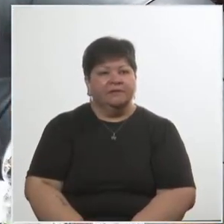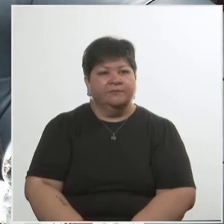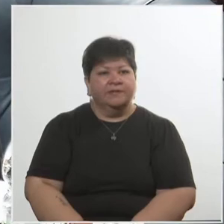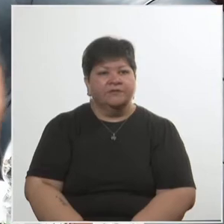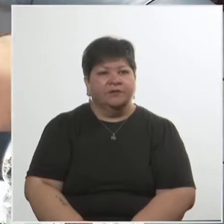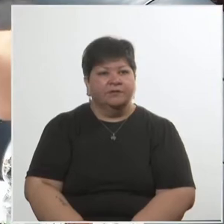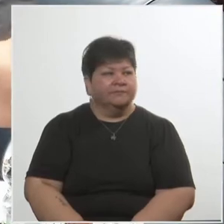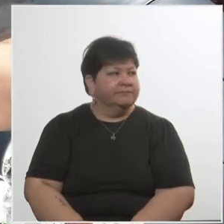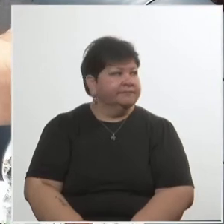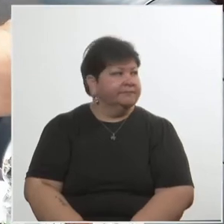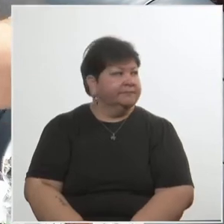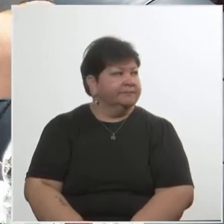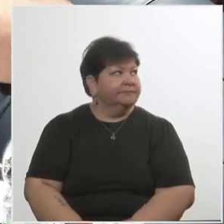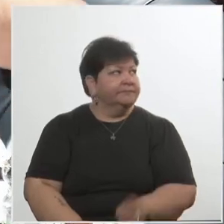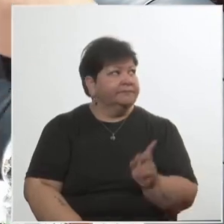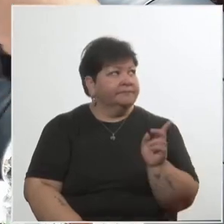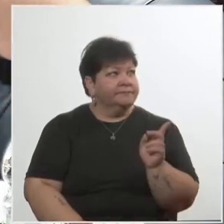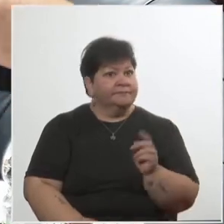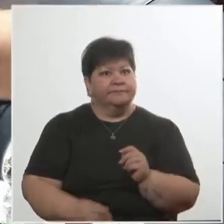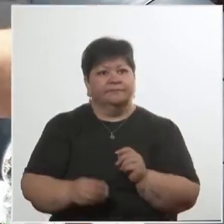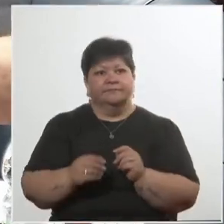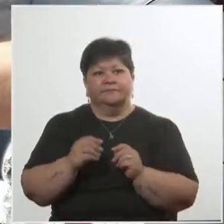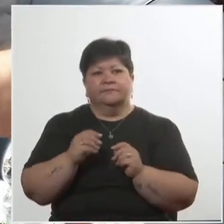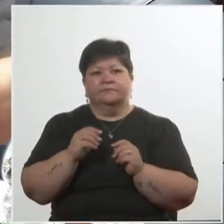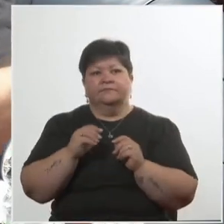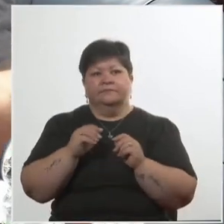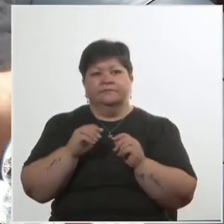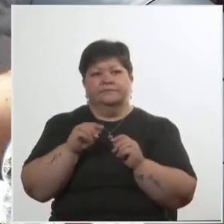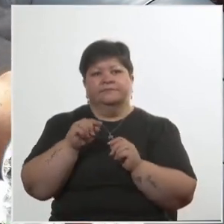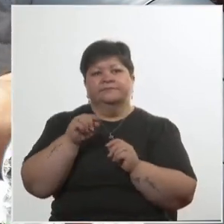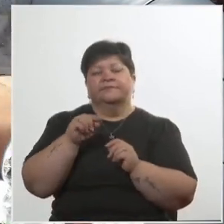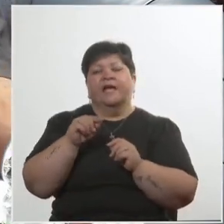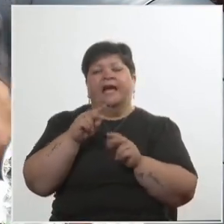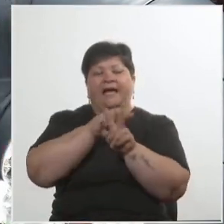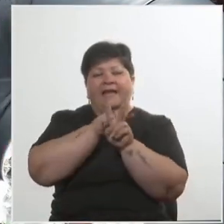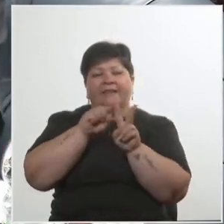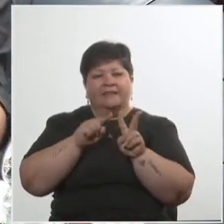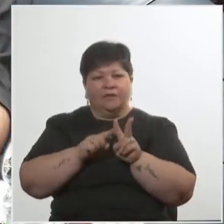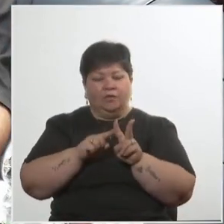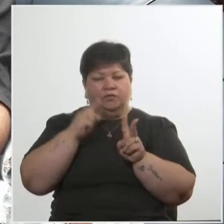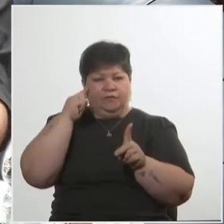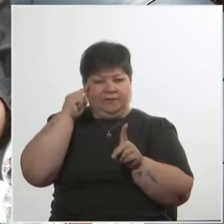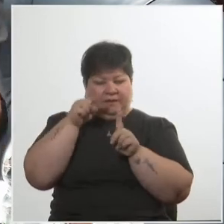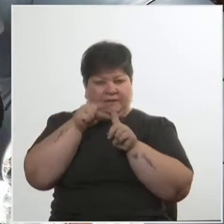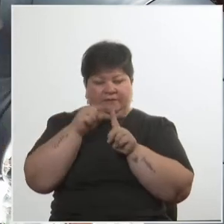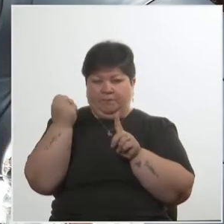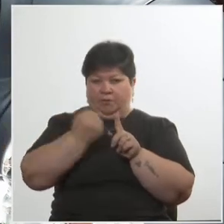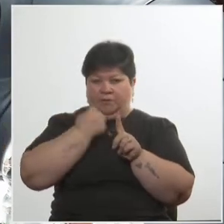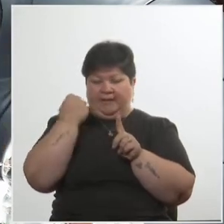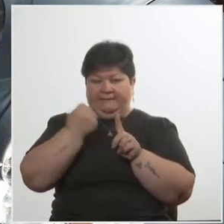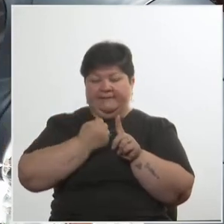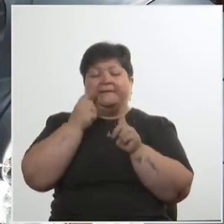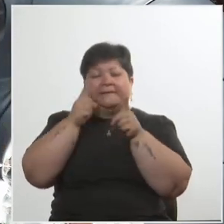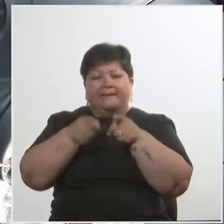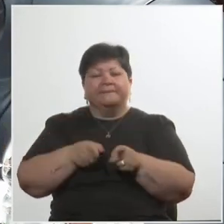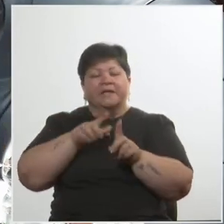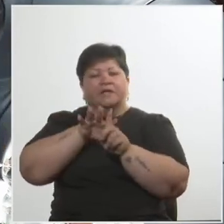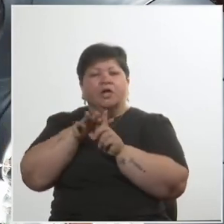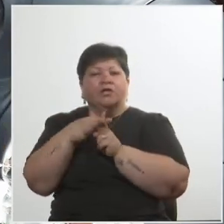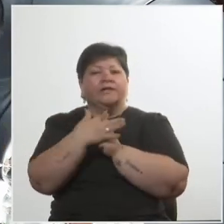la urgencia de este proyecto tiene que ver con que aparte de razones de fondo hay hay una situación coyuntural